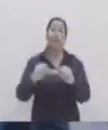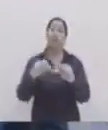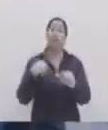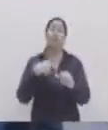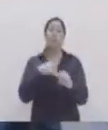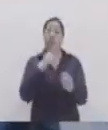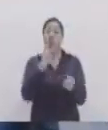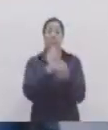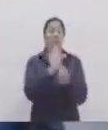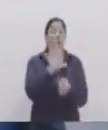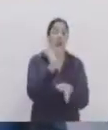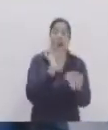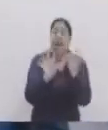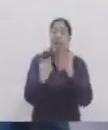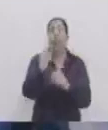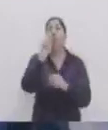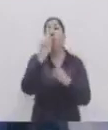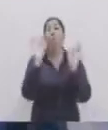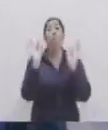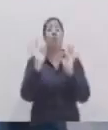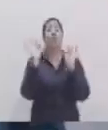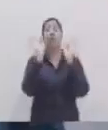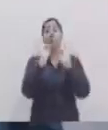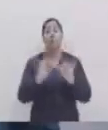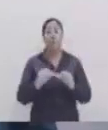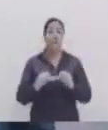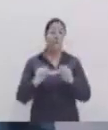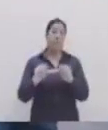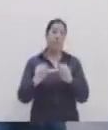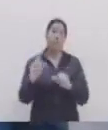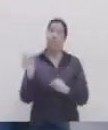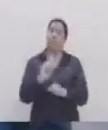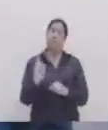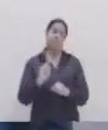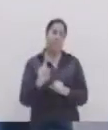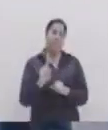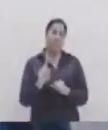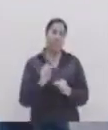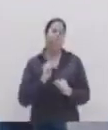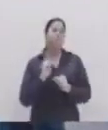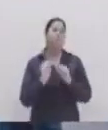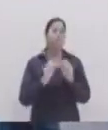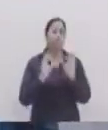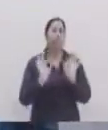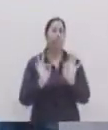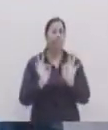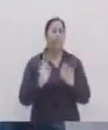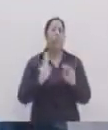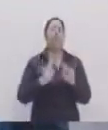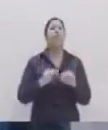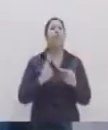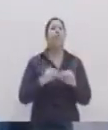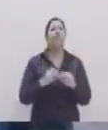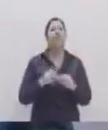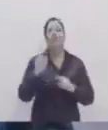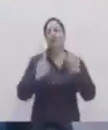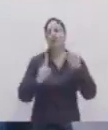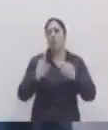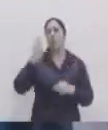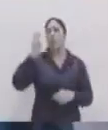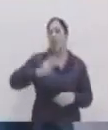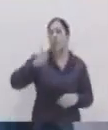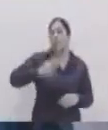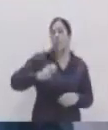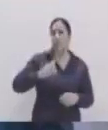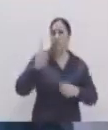encontrar solamente de una manera o de una manifestación en la naturaleza. Sí. Se van a acomodar dependiendo de cuál sea la